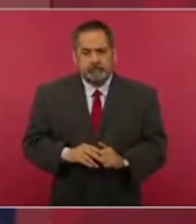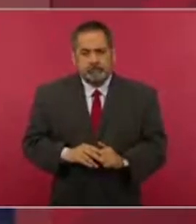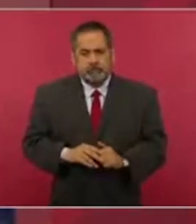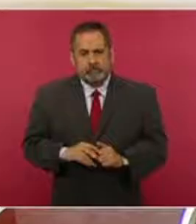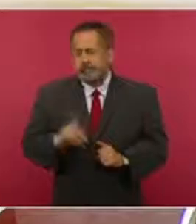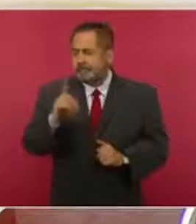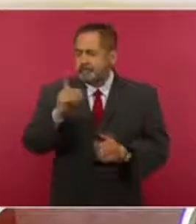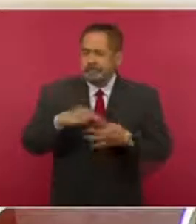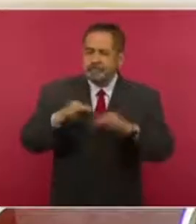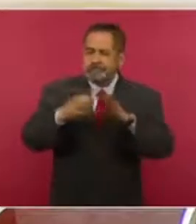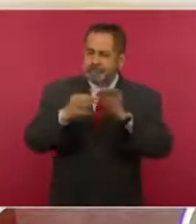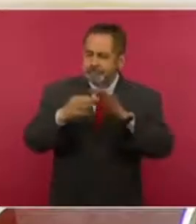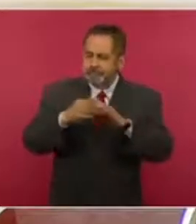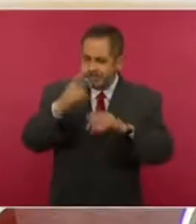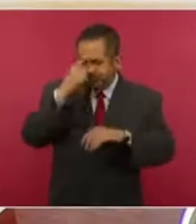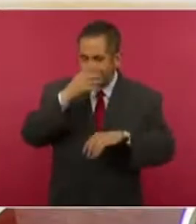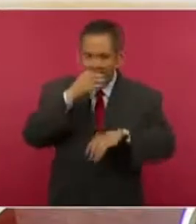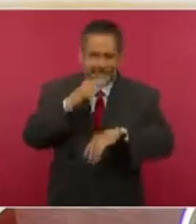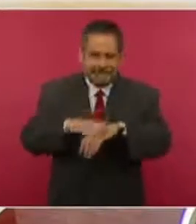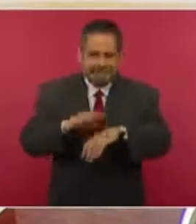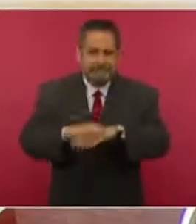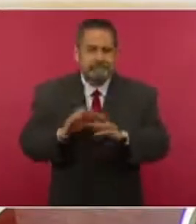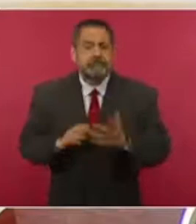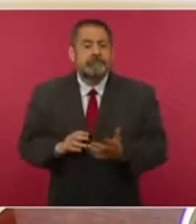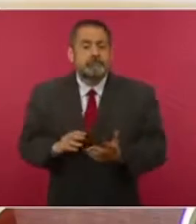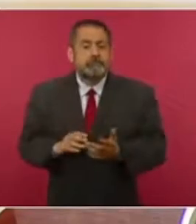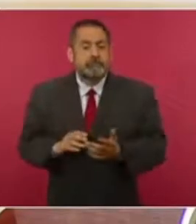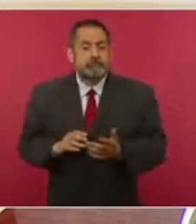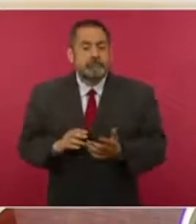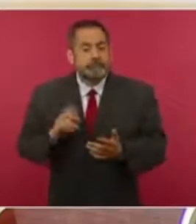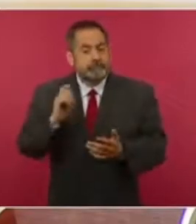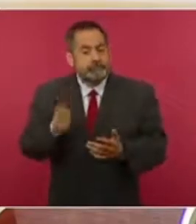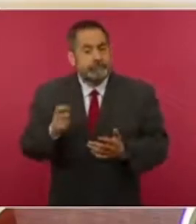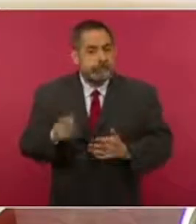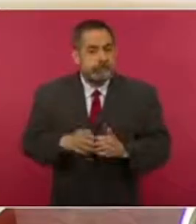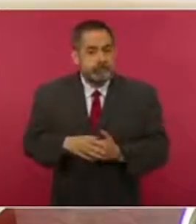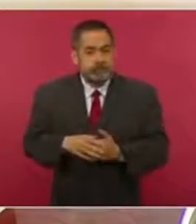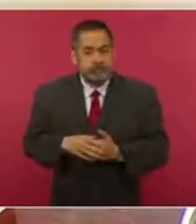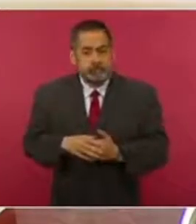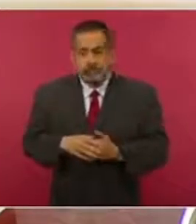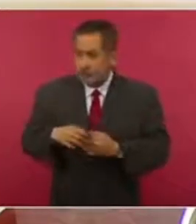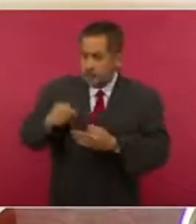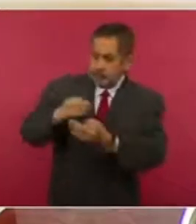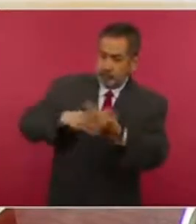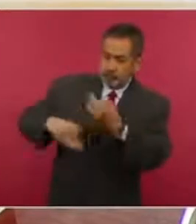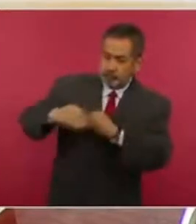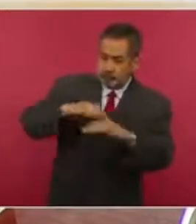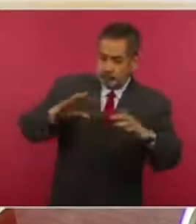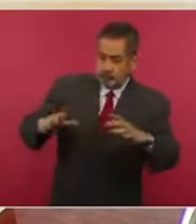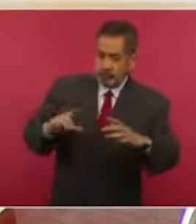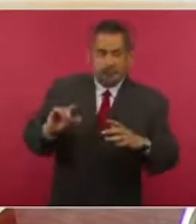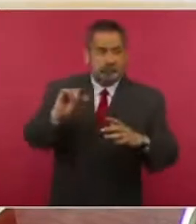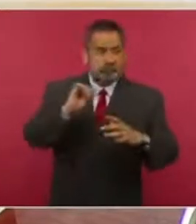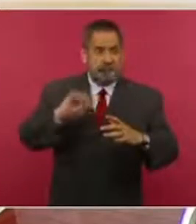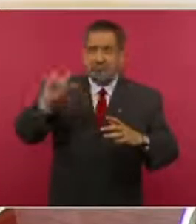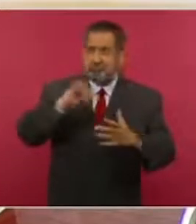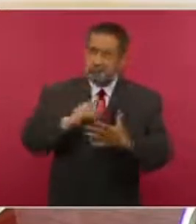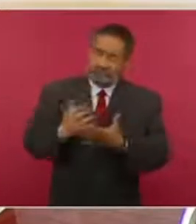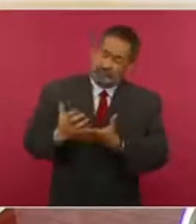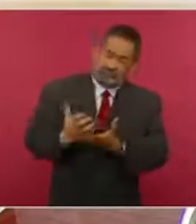subrayar de que no todos son periodistas famosos que